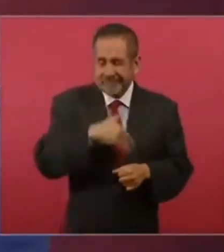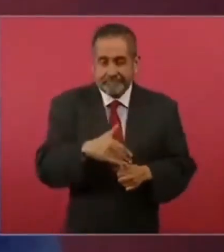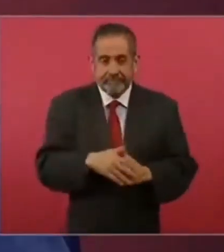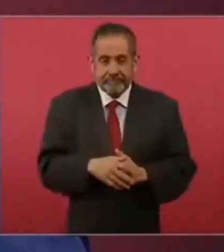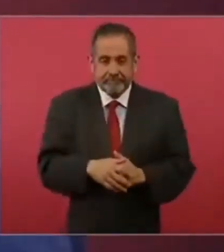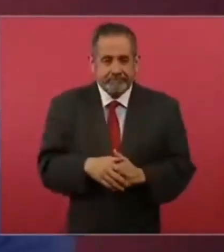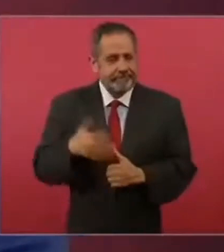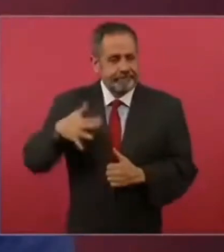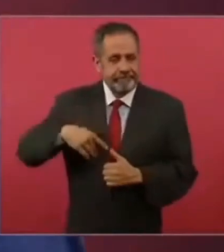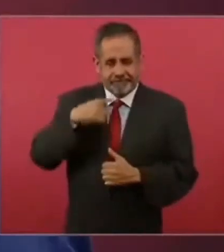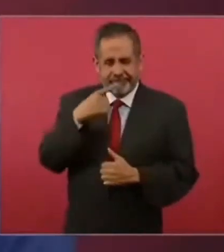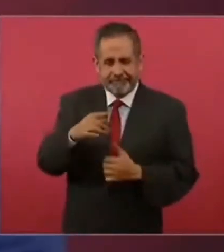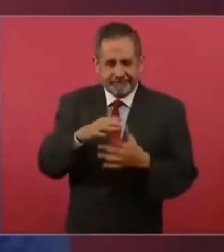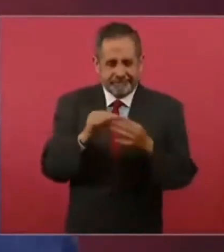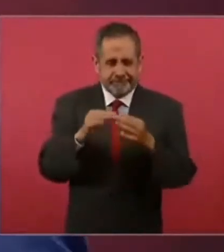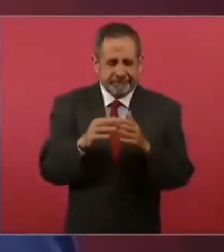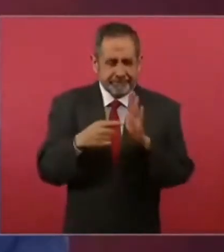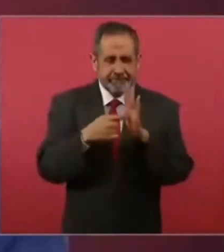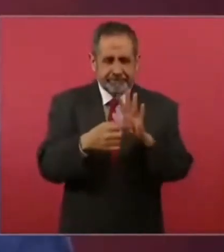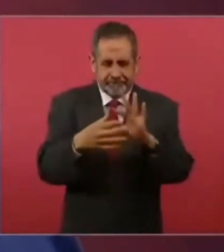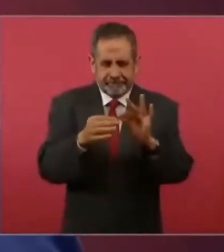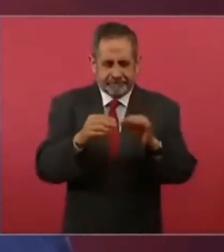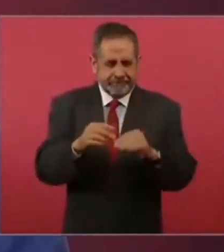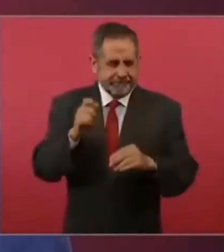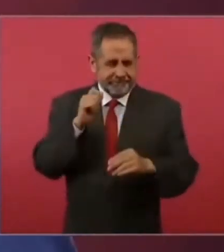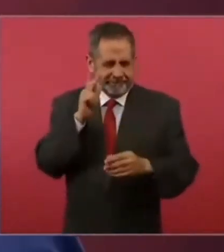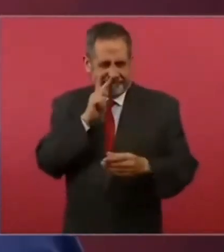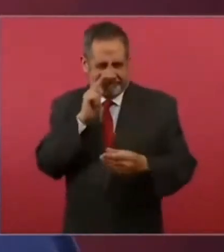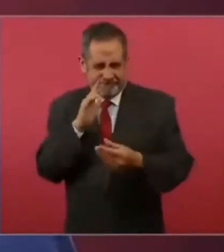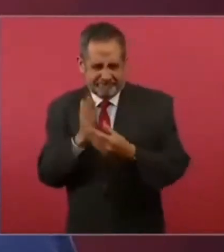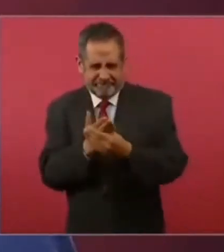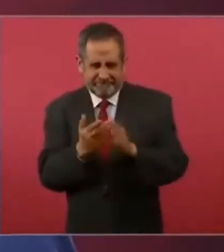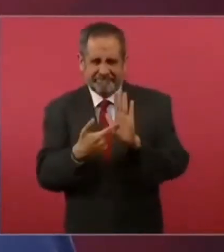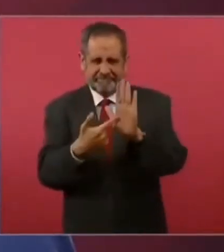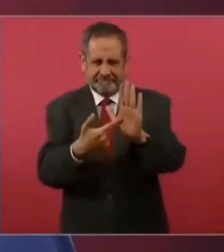Pero como les dije que les voy a comprobar